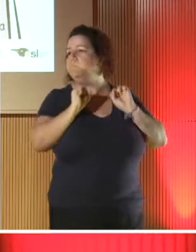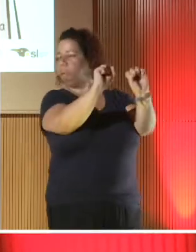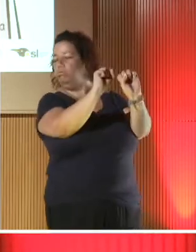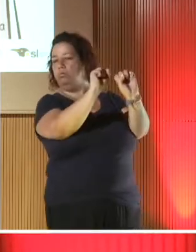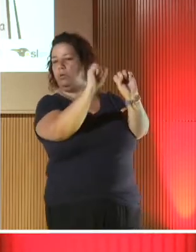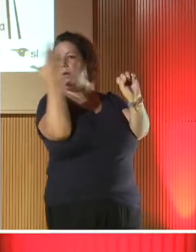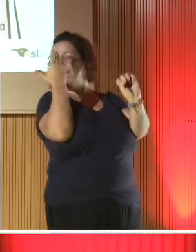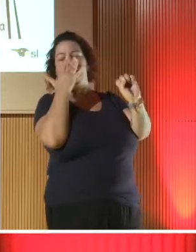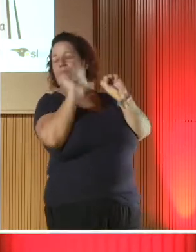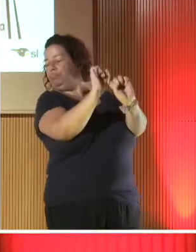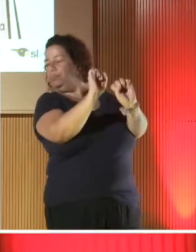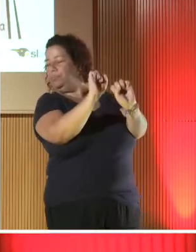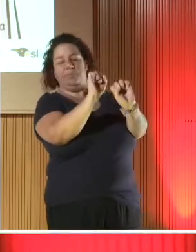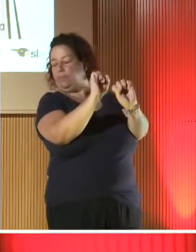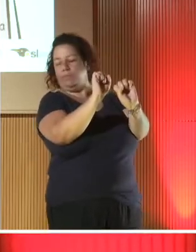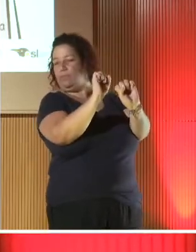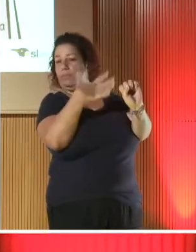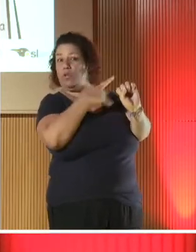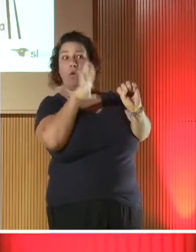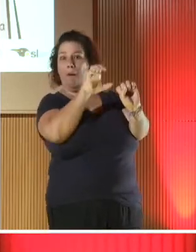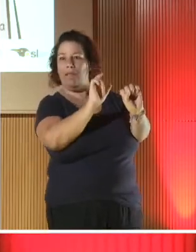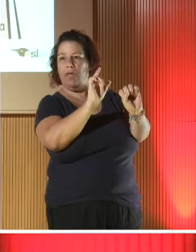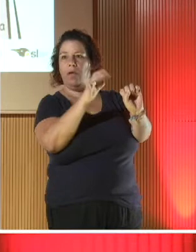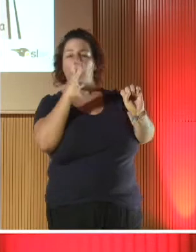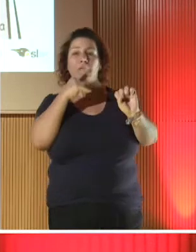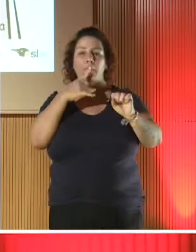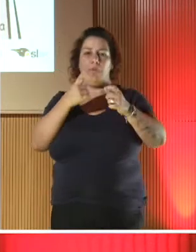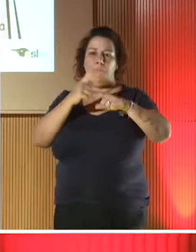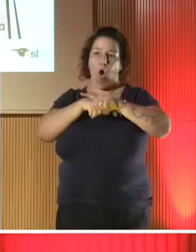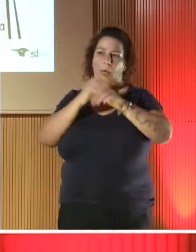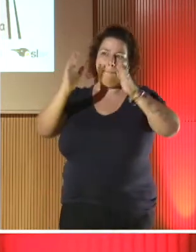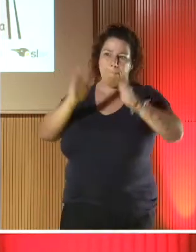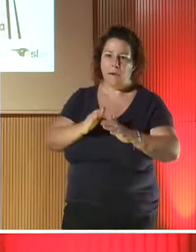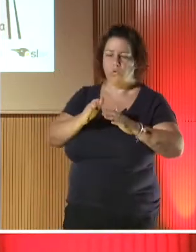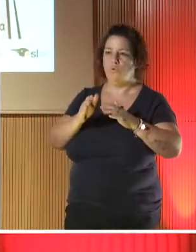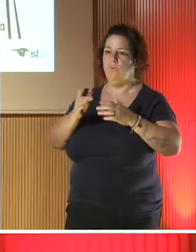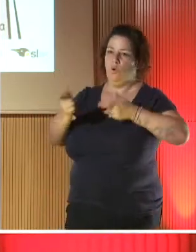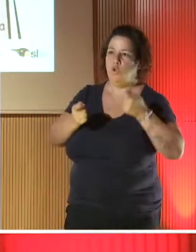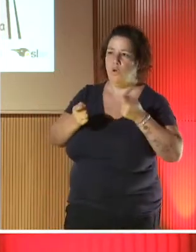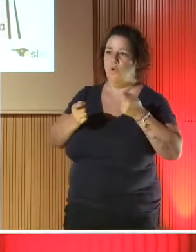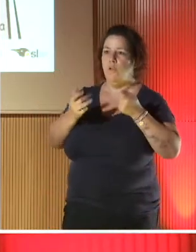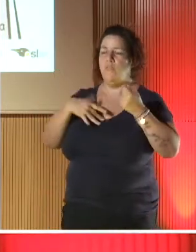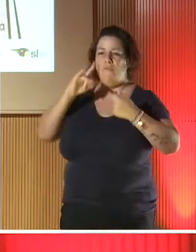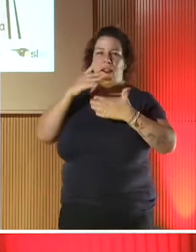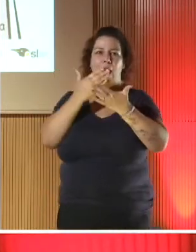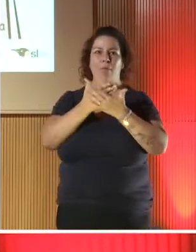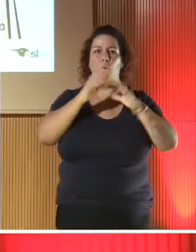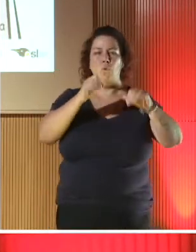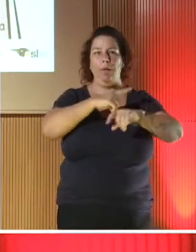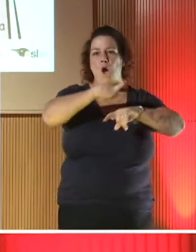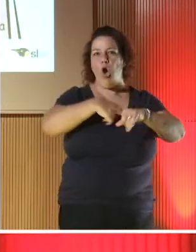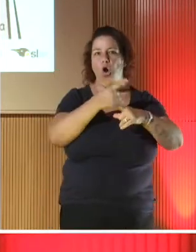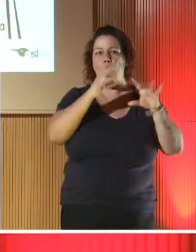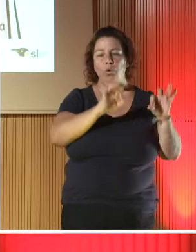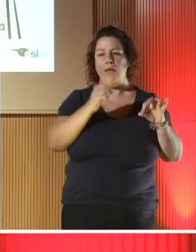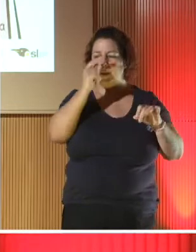y menos aprenden. Y puedes decir, bueno, pues encontremos las horas justas. Y entonces las encontramos y tenemos eso, la evidencia científica, las horas justas y los niños